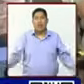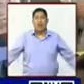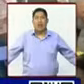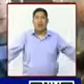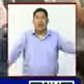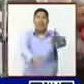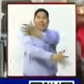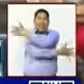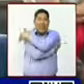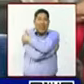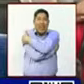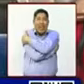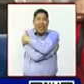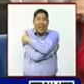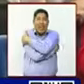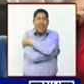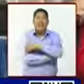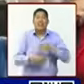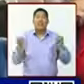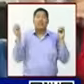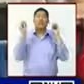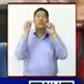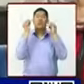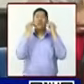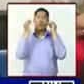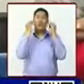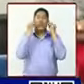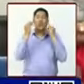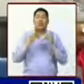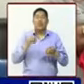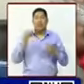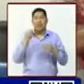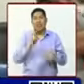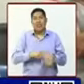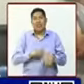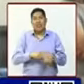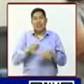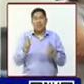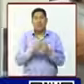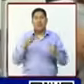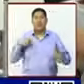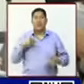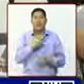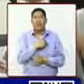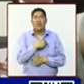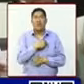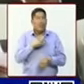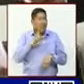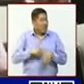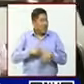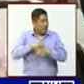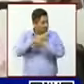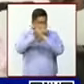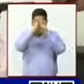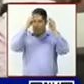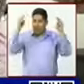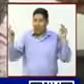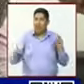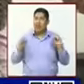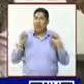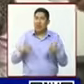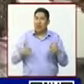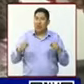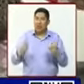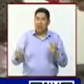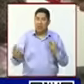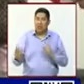abrazarla, vamos a besarla y nos la vamos a llevar a casa y aprovechar este tiempito que va a estar con nosotros. Lindo que la época navideña hace que se puedan